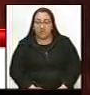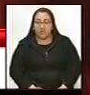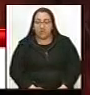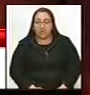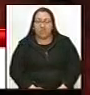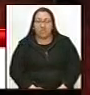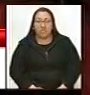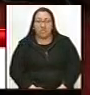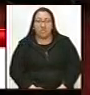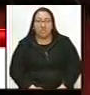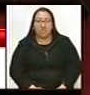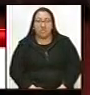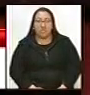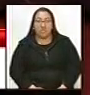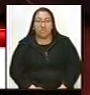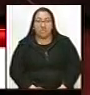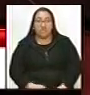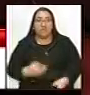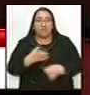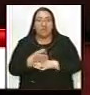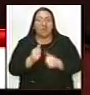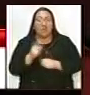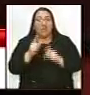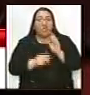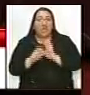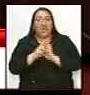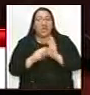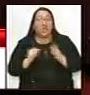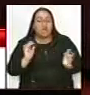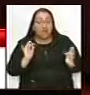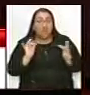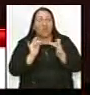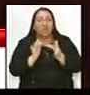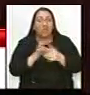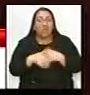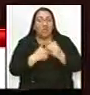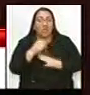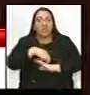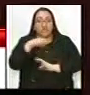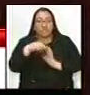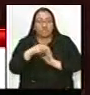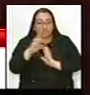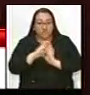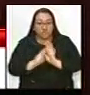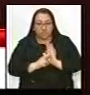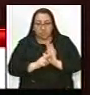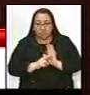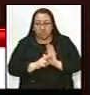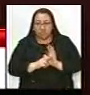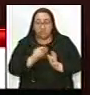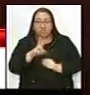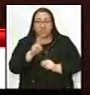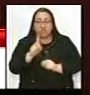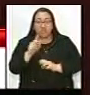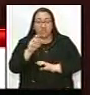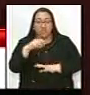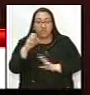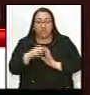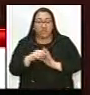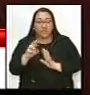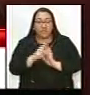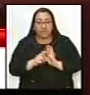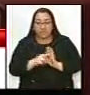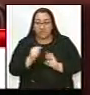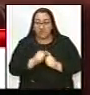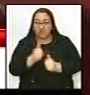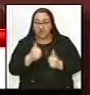digital que va por las regiones que se une a los proyectos regionales 21 proyectos regionales de